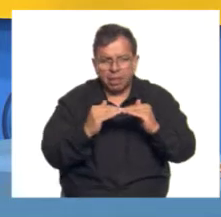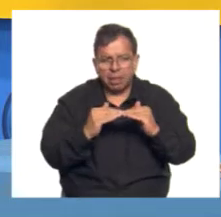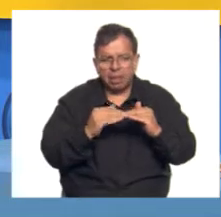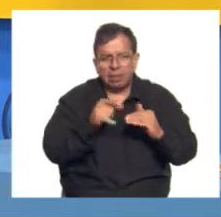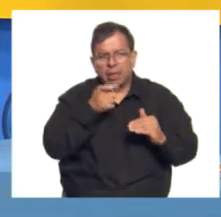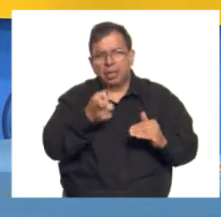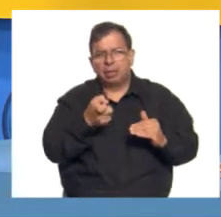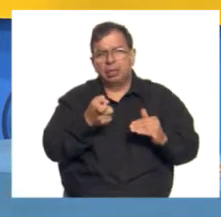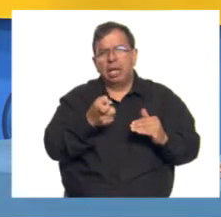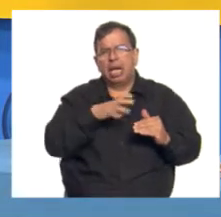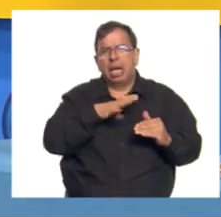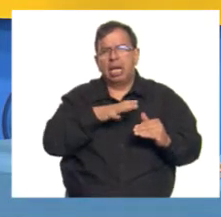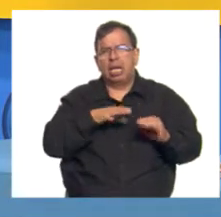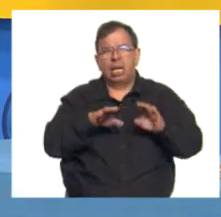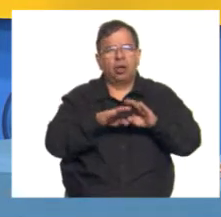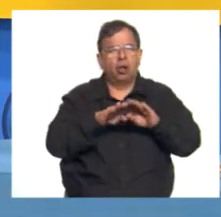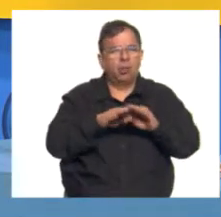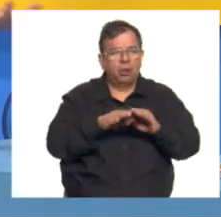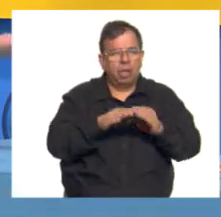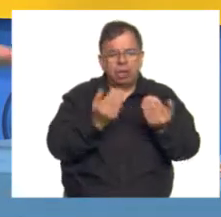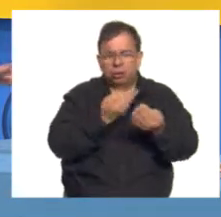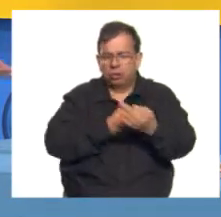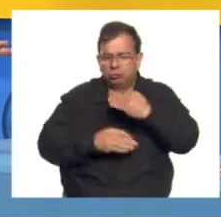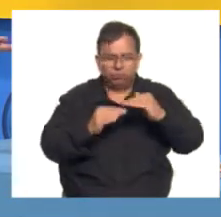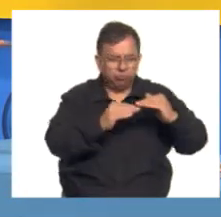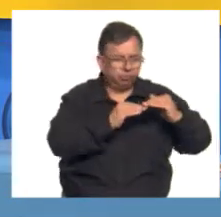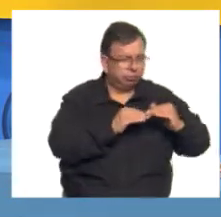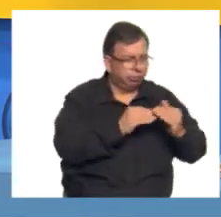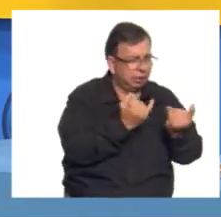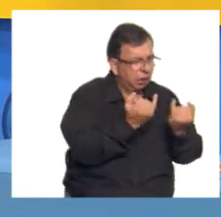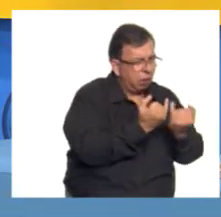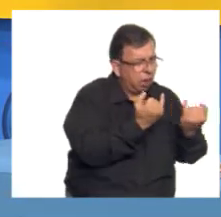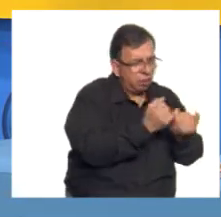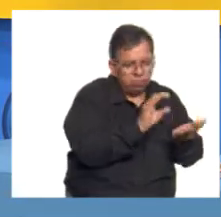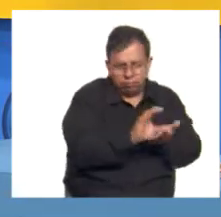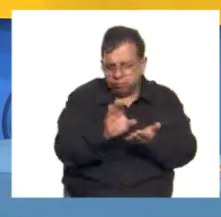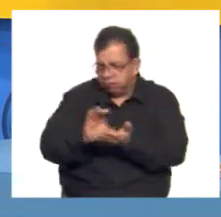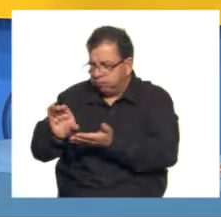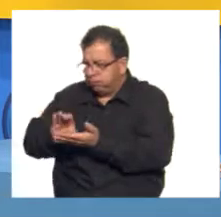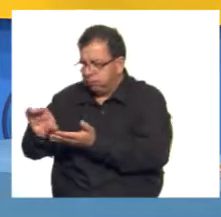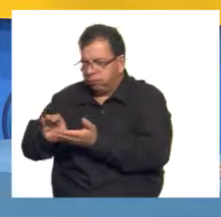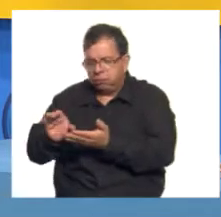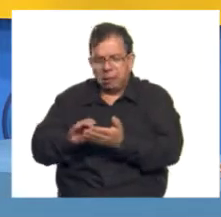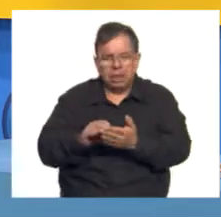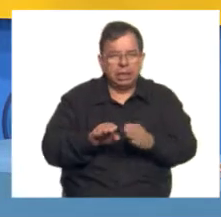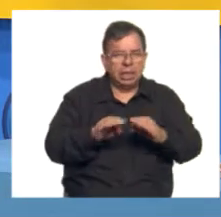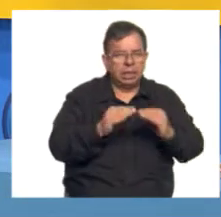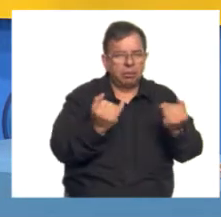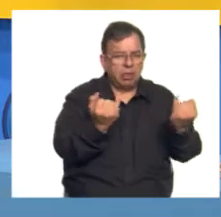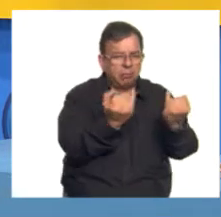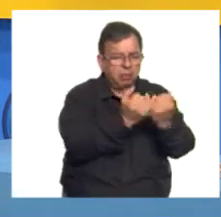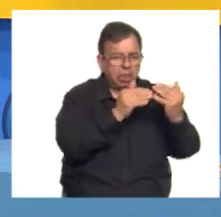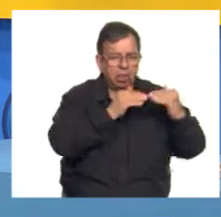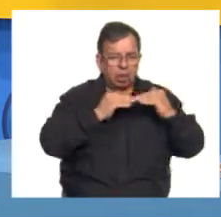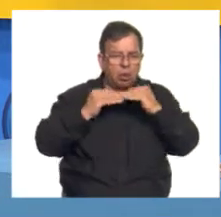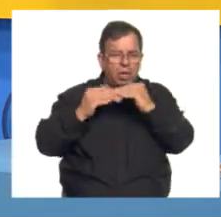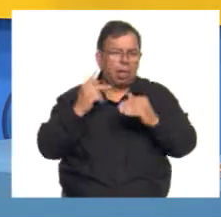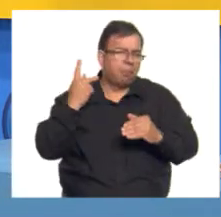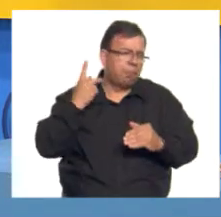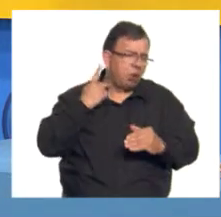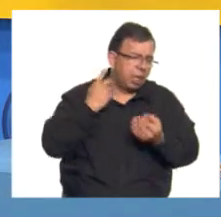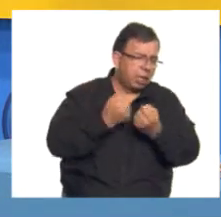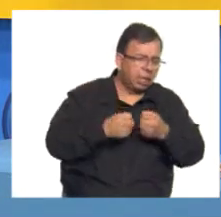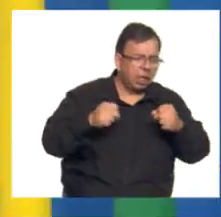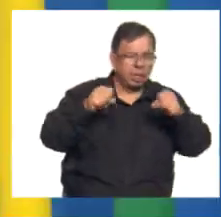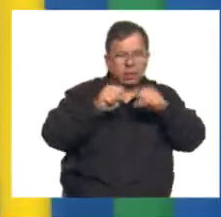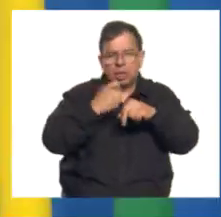esa forma exista una distribución equitativa de la riqueza y se alcance la igualdad política, social y económica de todas